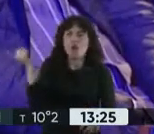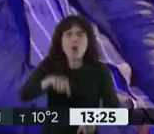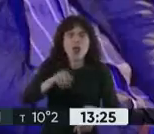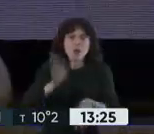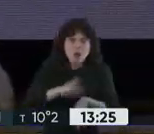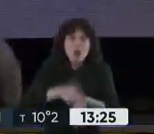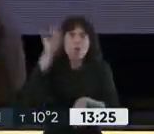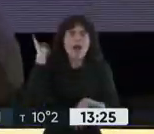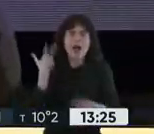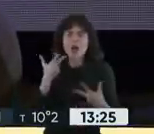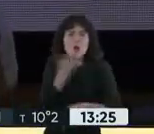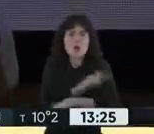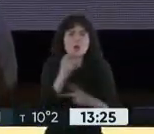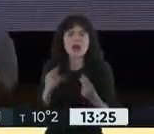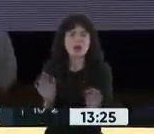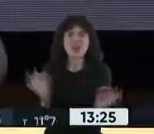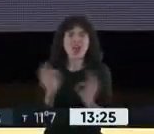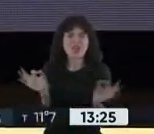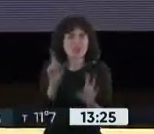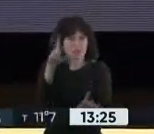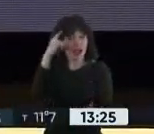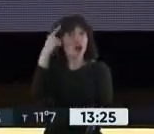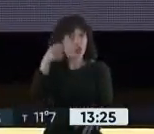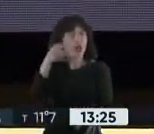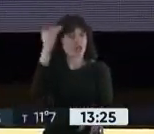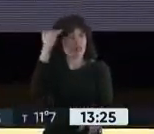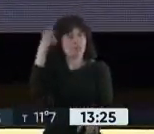argentinos. Hagamos memoria.